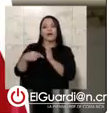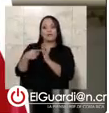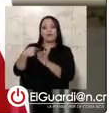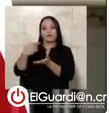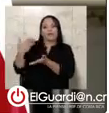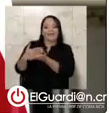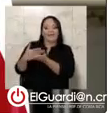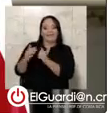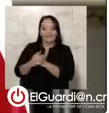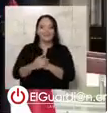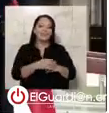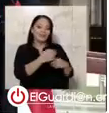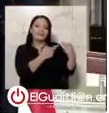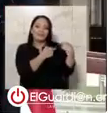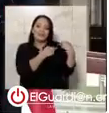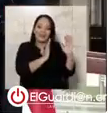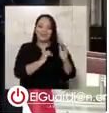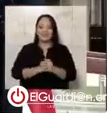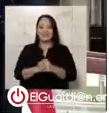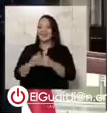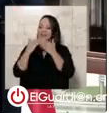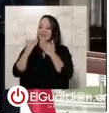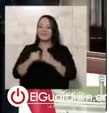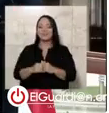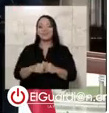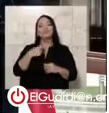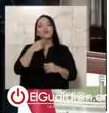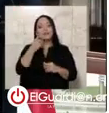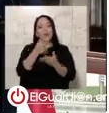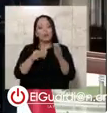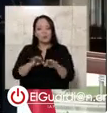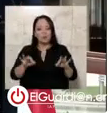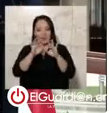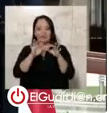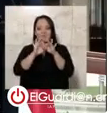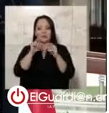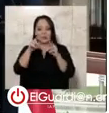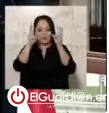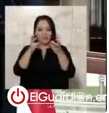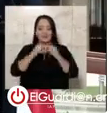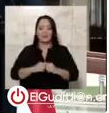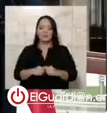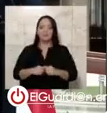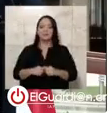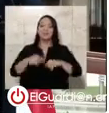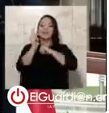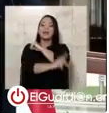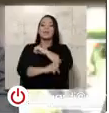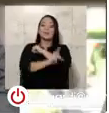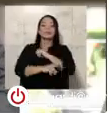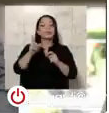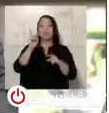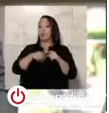creo que es lo responsable, señor presidente. Y yo le voy a decir algo que es bien importante en relación con esto. El país no se puede dar